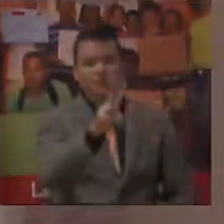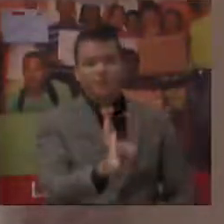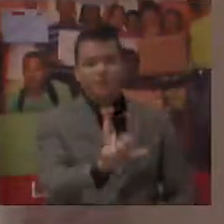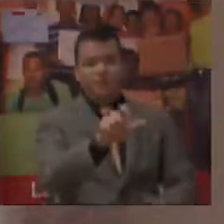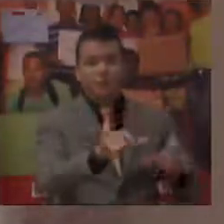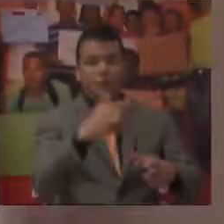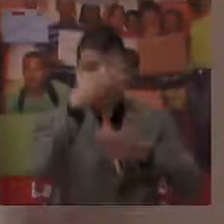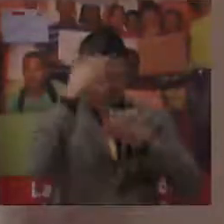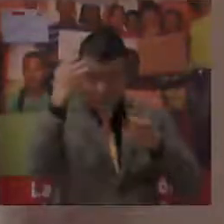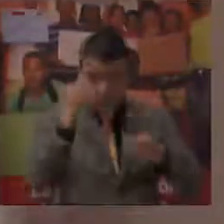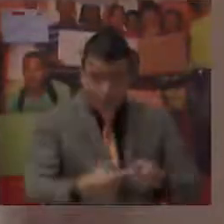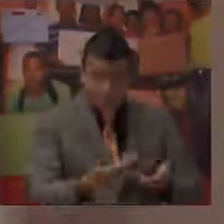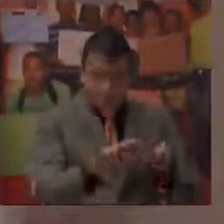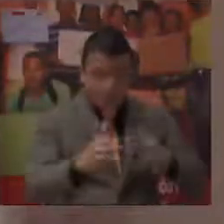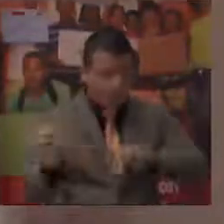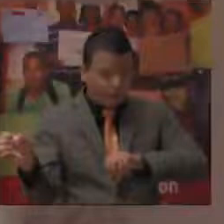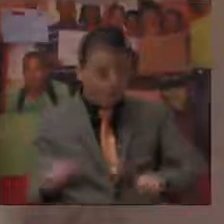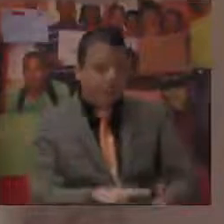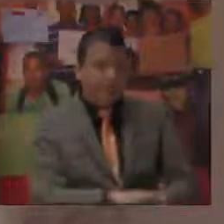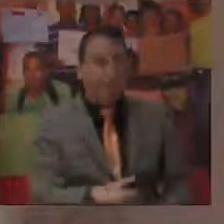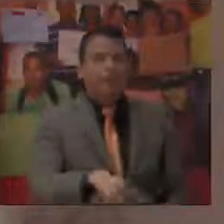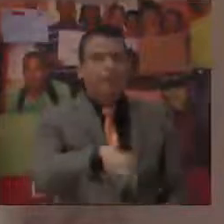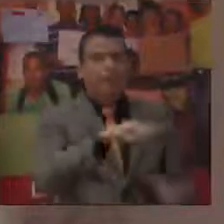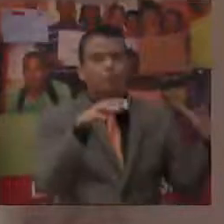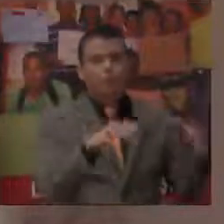35.317 movilizados de las autodefensas,